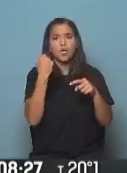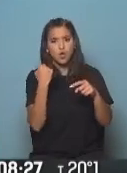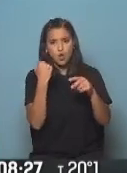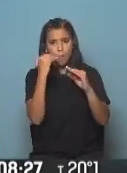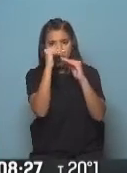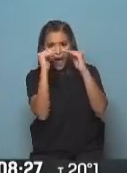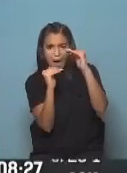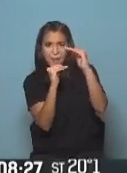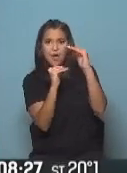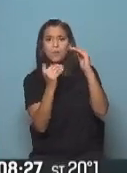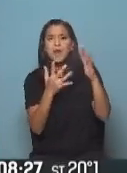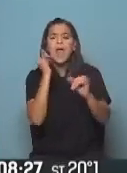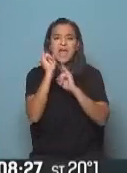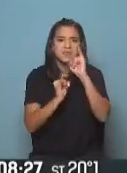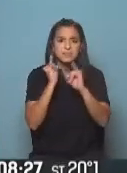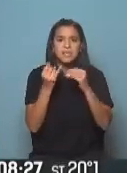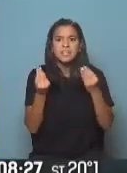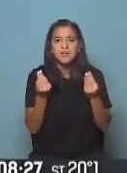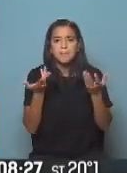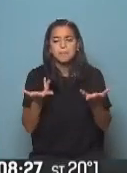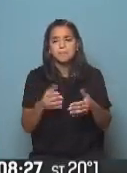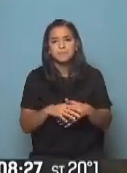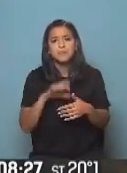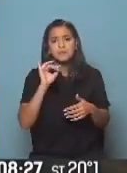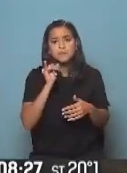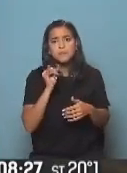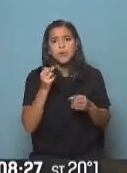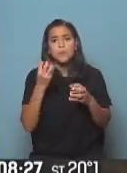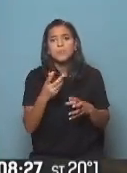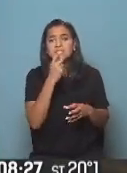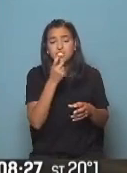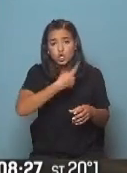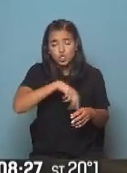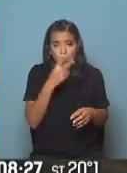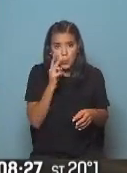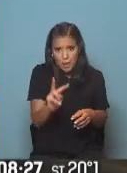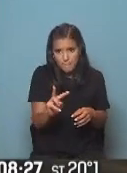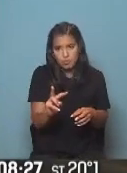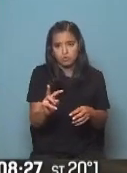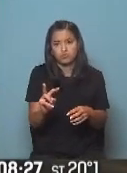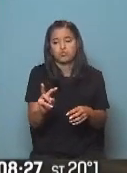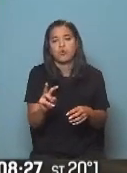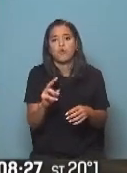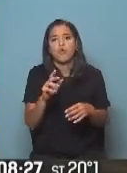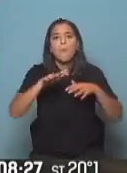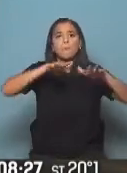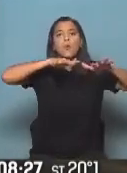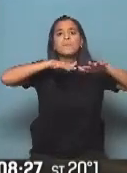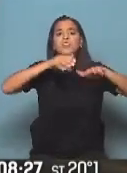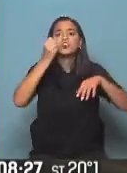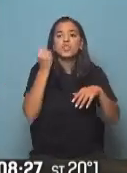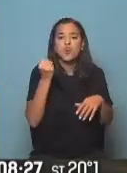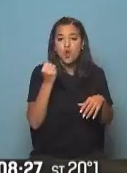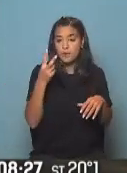un poquito más abajo para explicar un poco lo que está pasando. Exactamente, porque si uno empieza a ver todos los movimientos económicos pasaron en